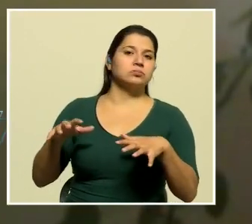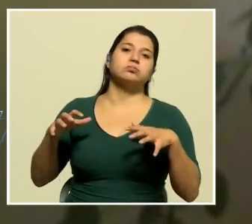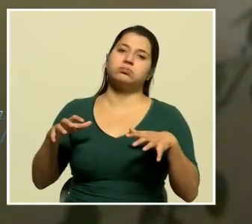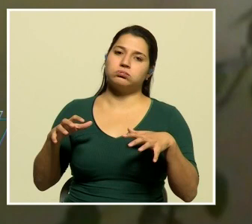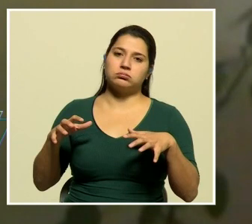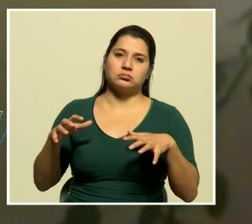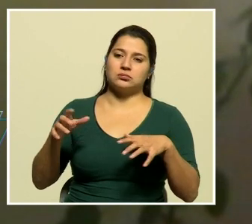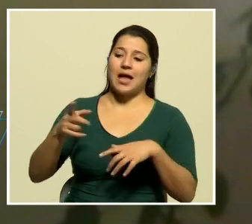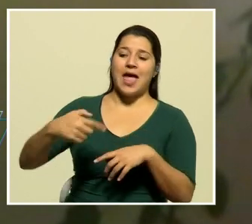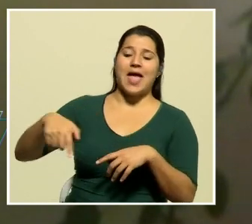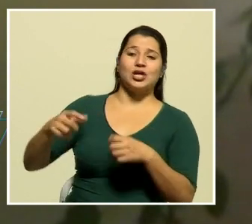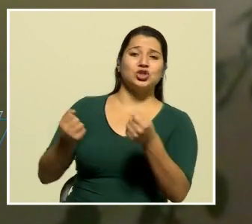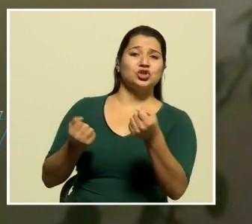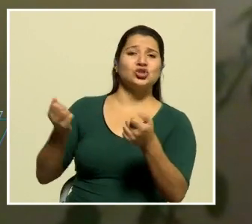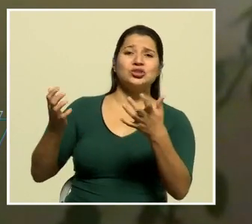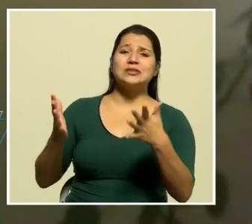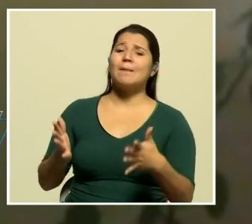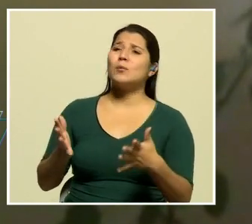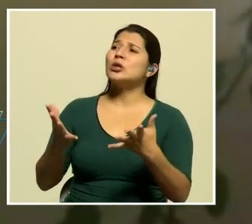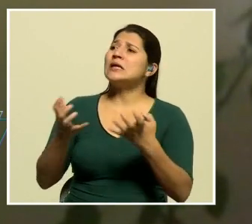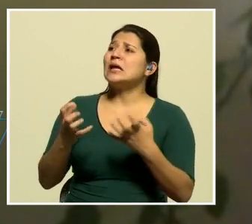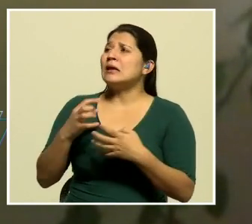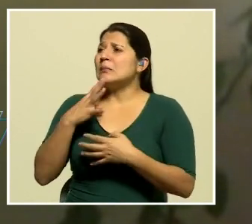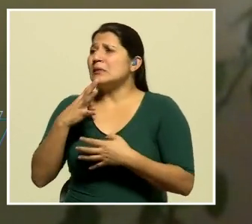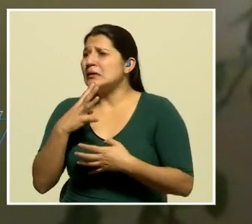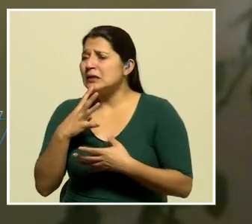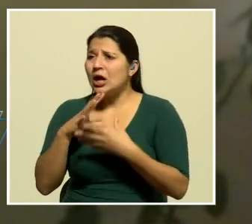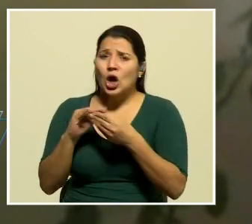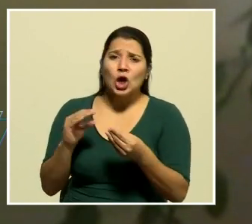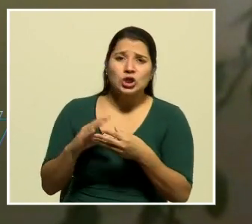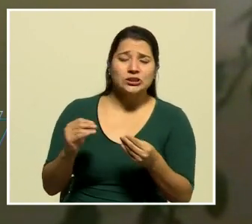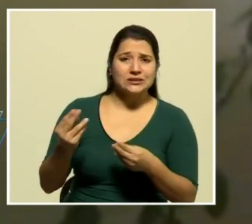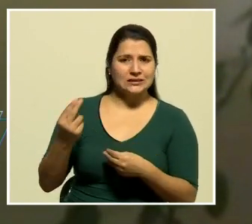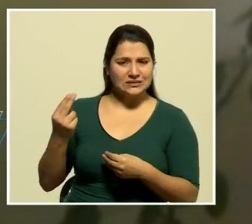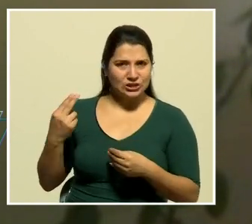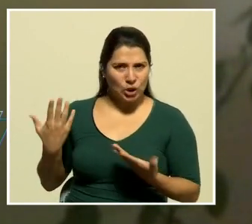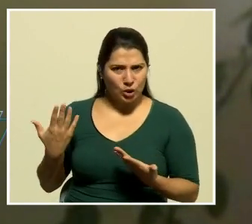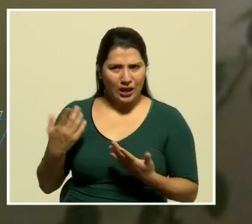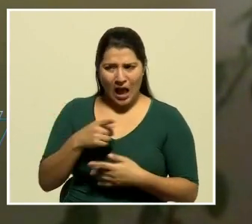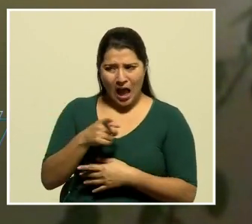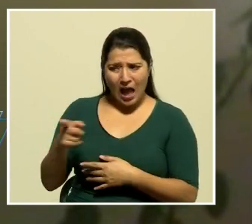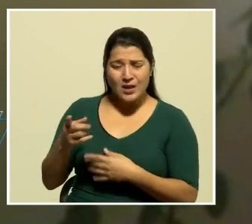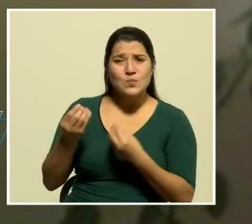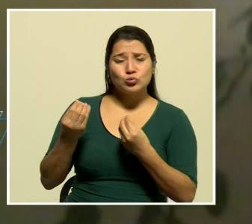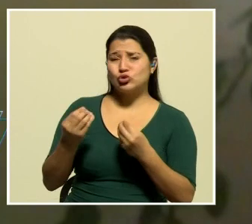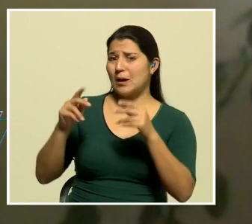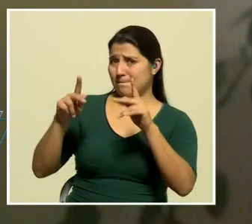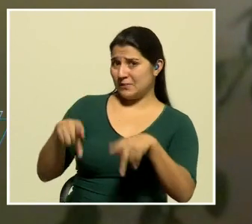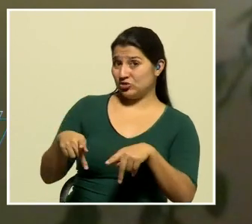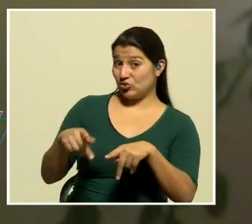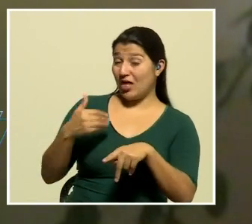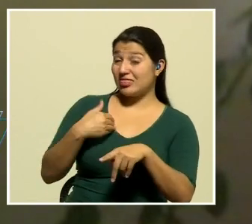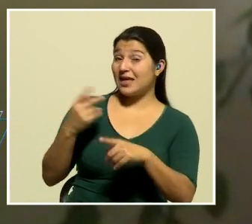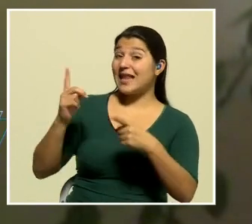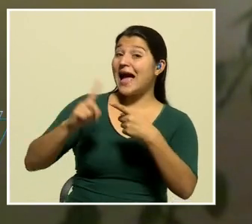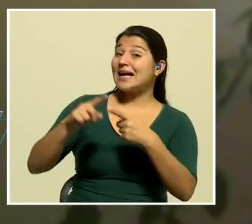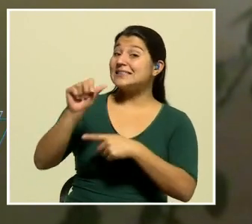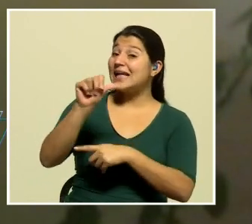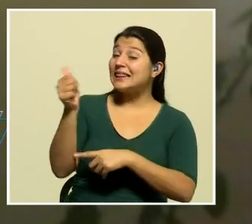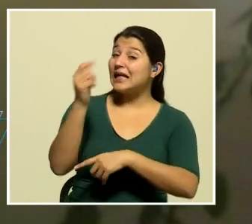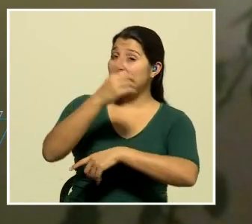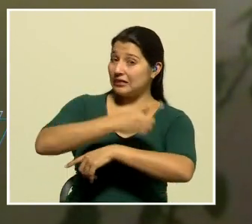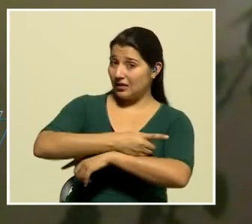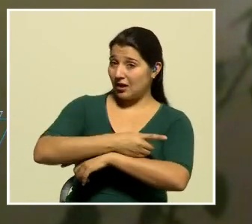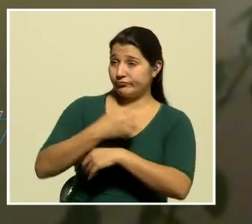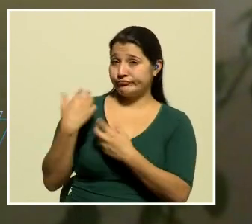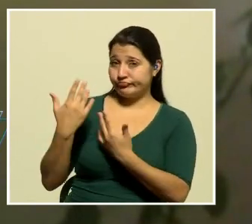tienen bastantes ganas de hablar y de contar sus historias. Hay personas que han pasado ahí hasta 10 días. Conversamos